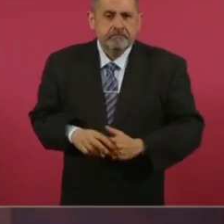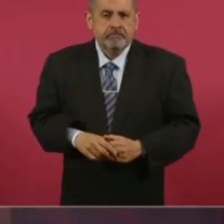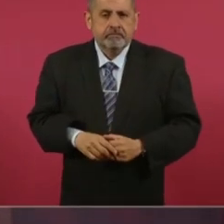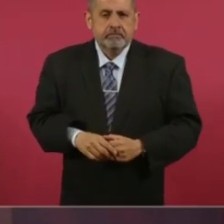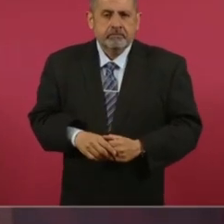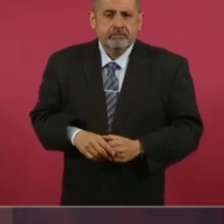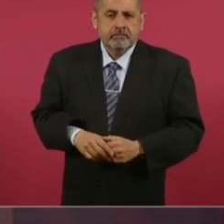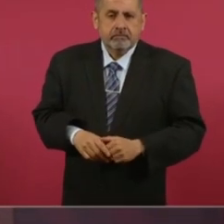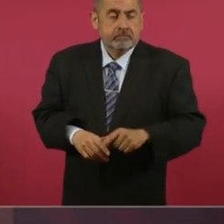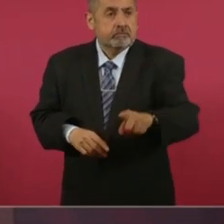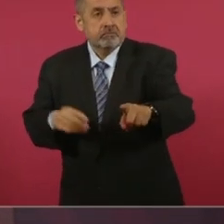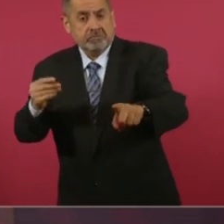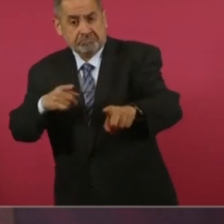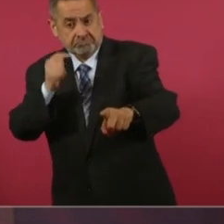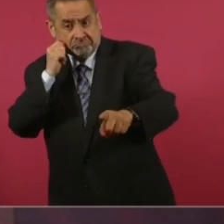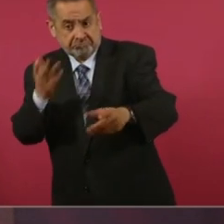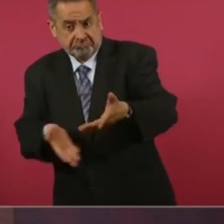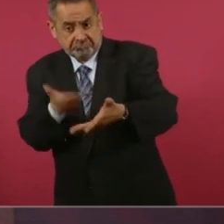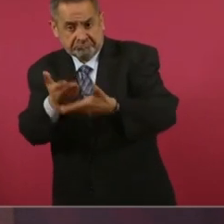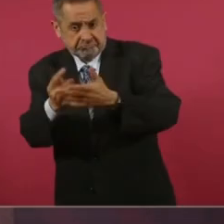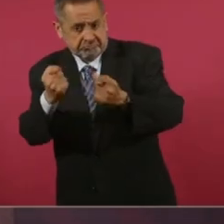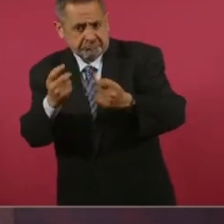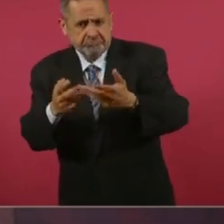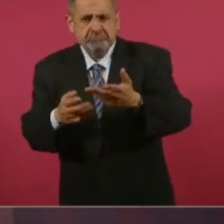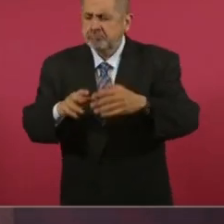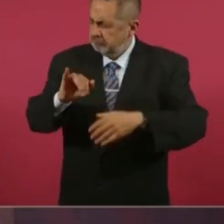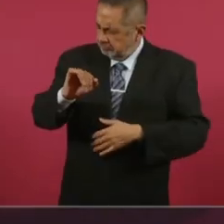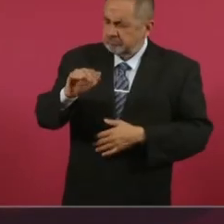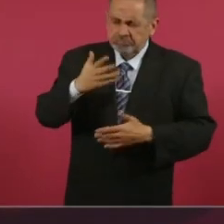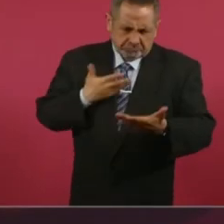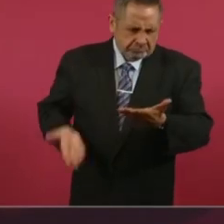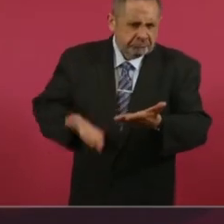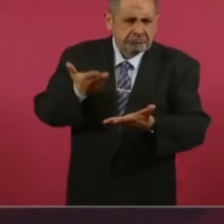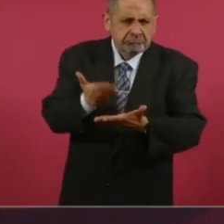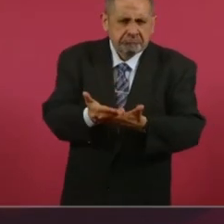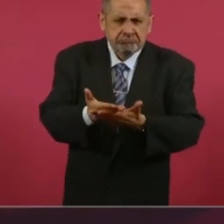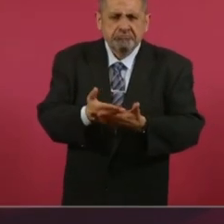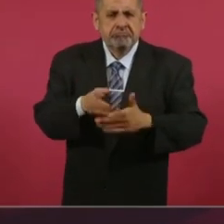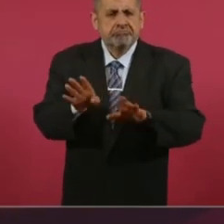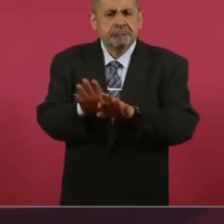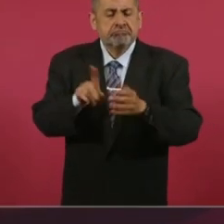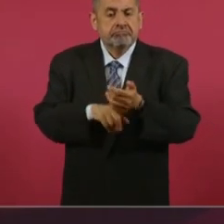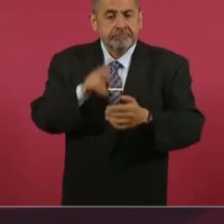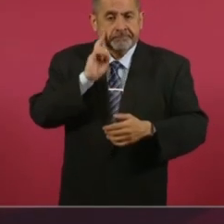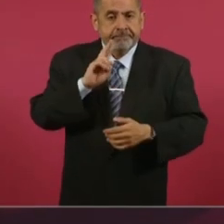¿Aún así las va a presentar? Sí. Porque también